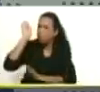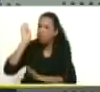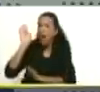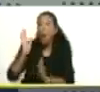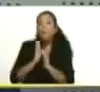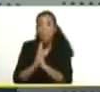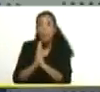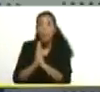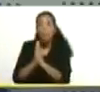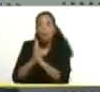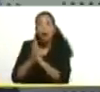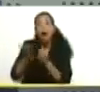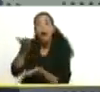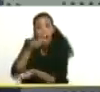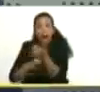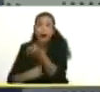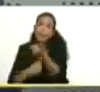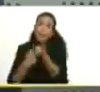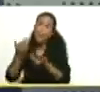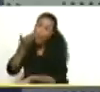nos entreayudemos.